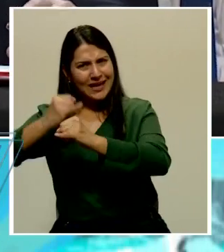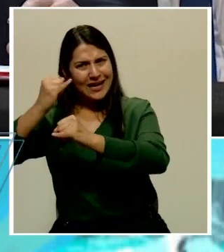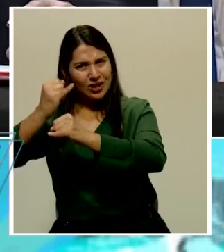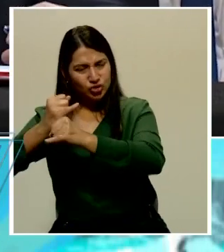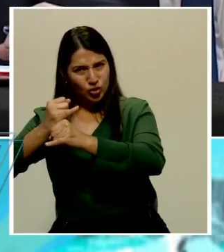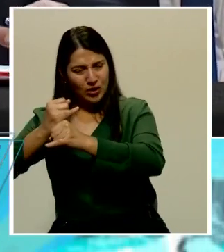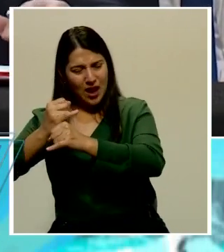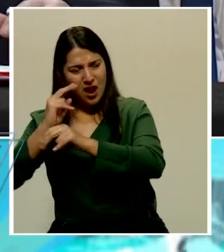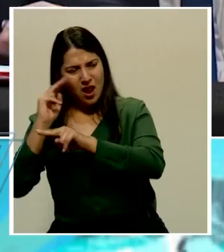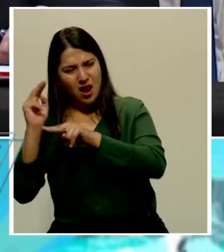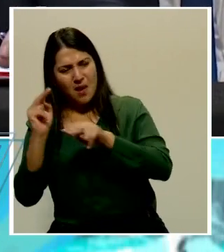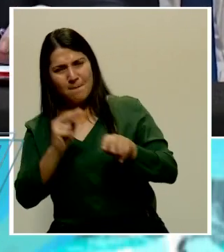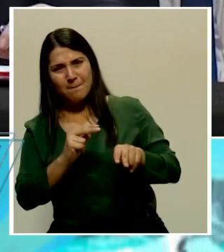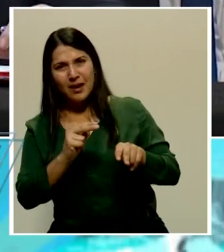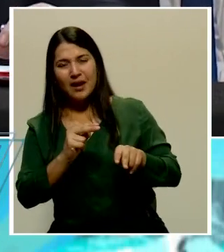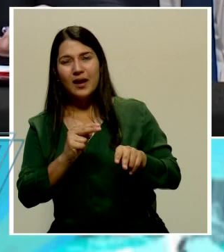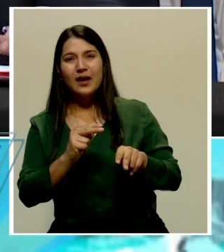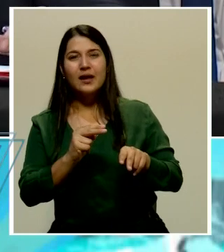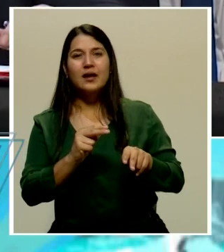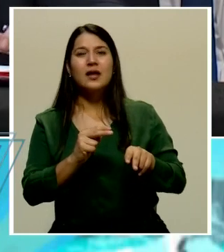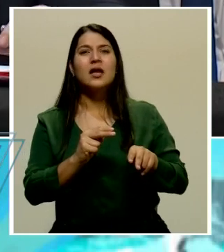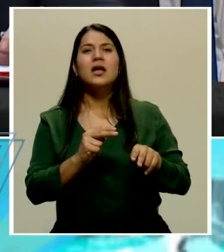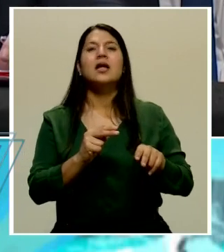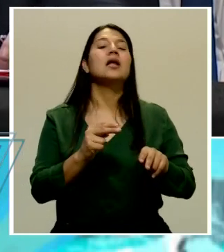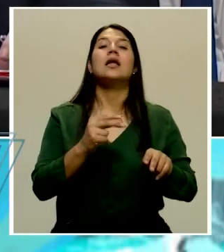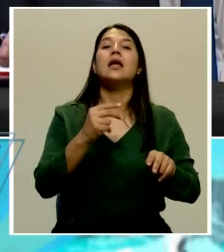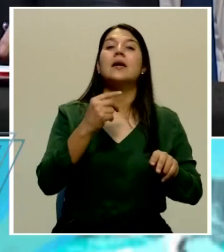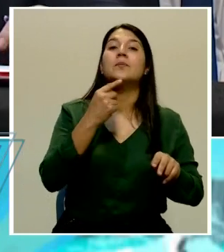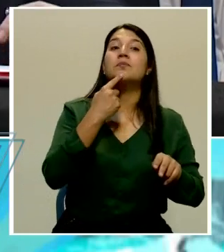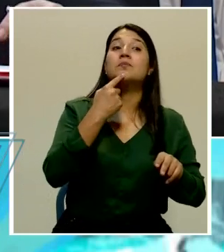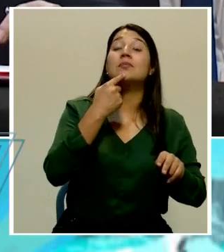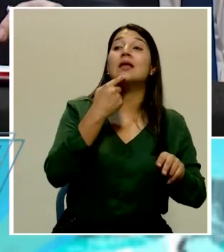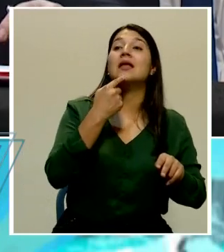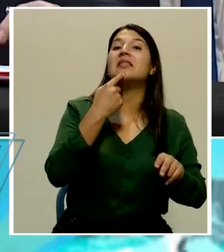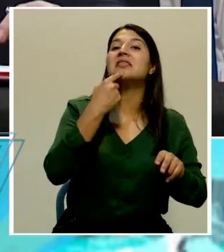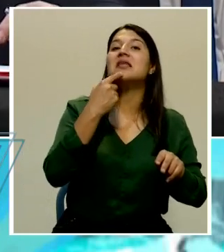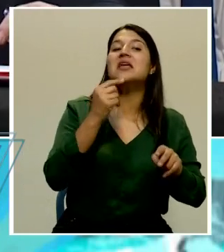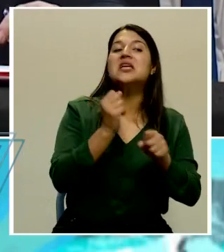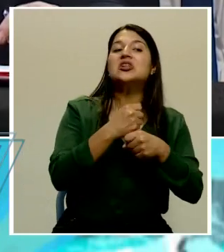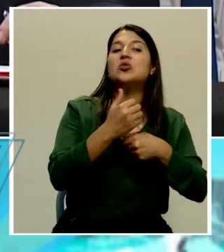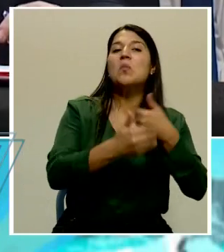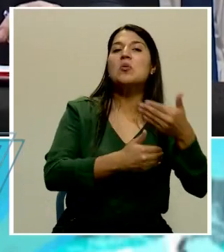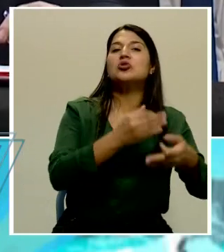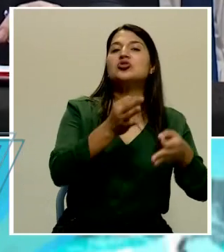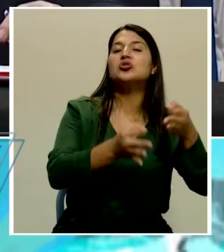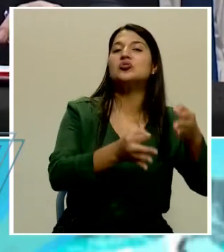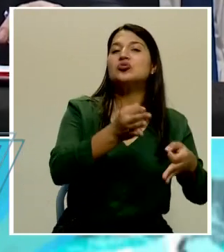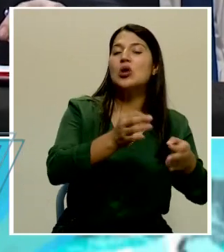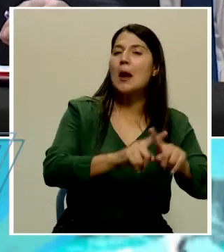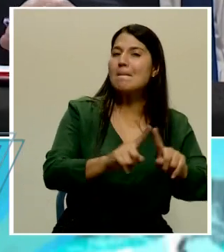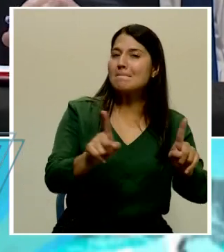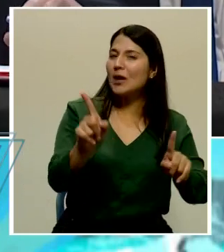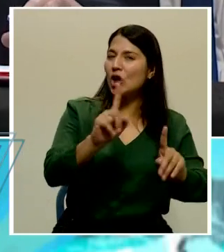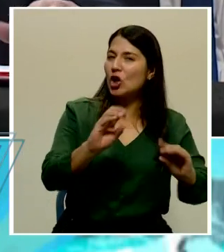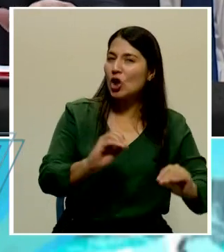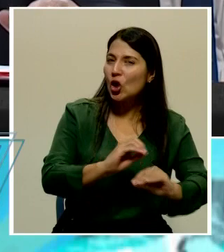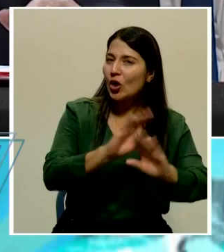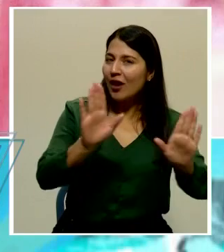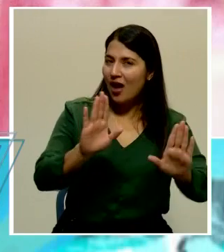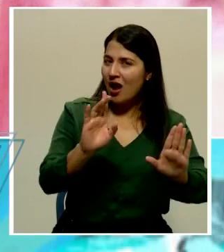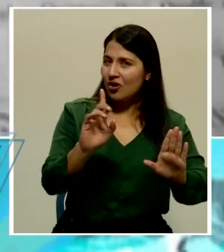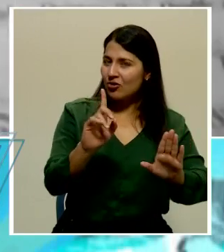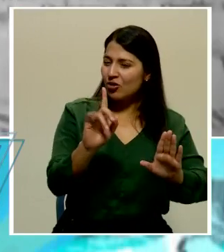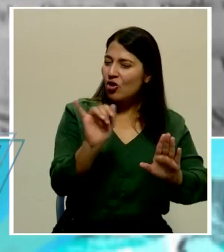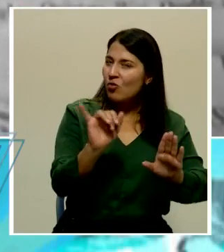una sentencia para andar impune por el mundo, pero que ese juzgamiento fue espurio porque no había jueces